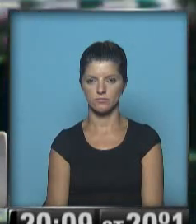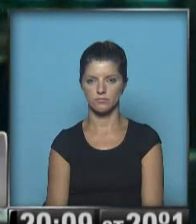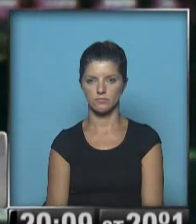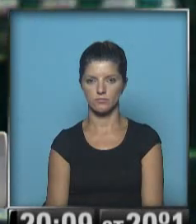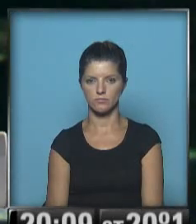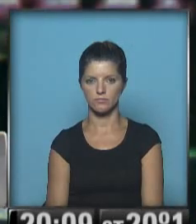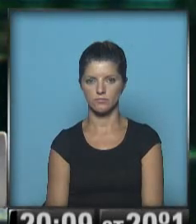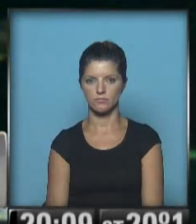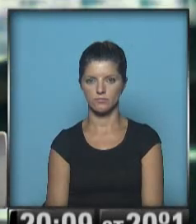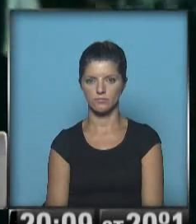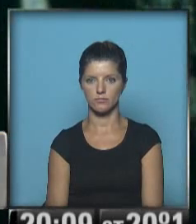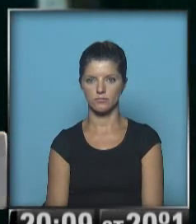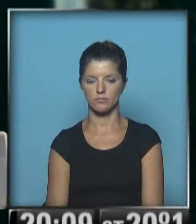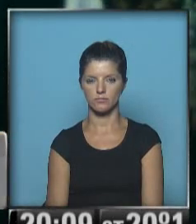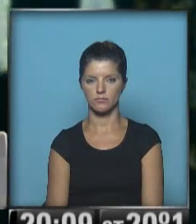Choice